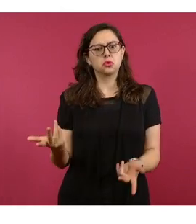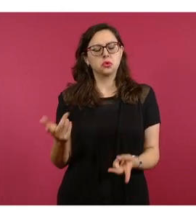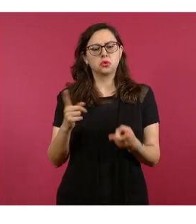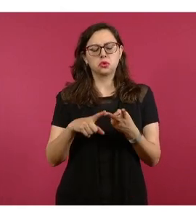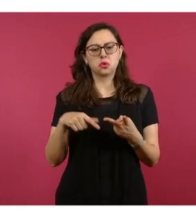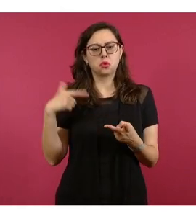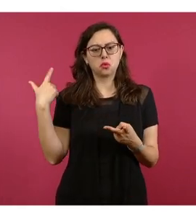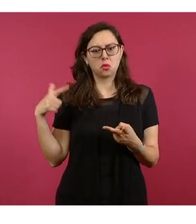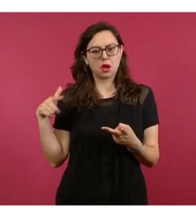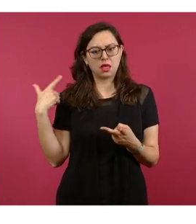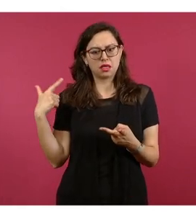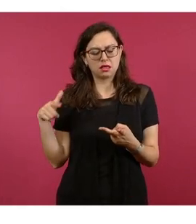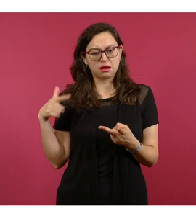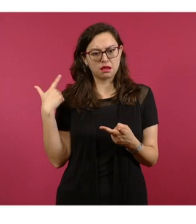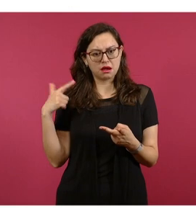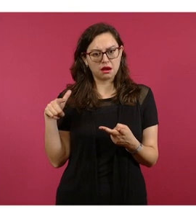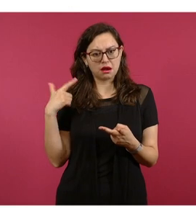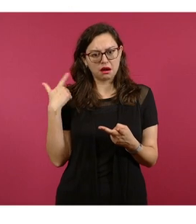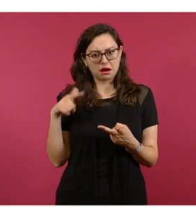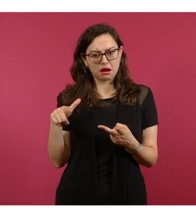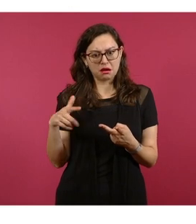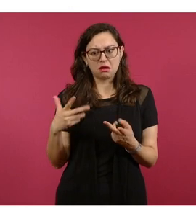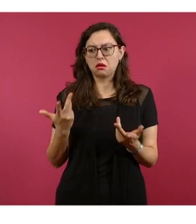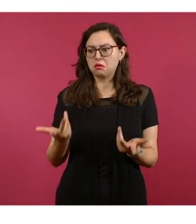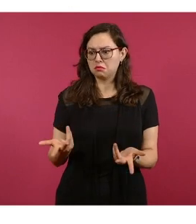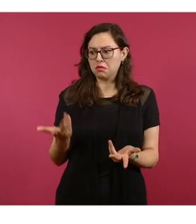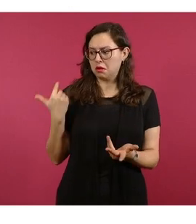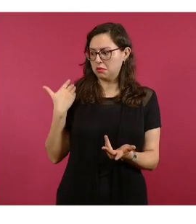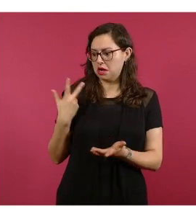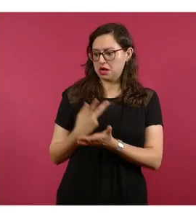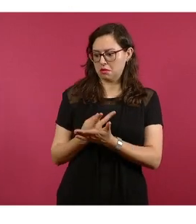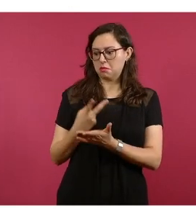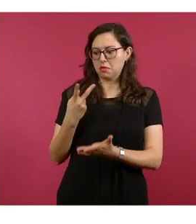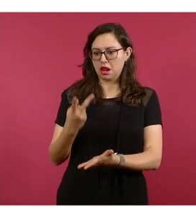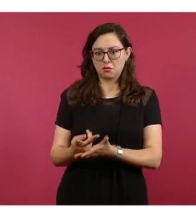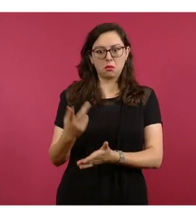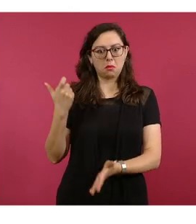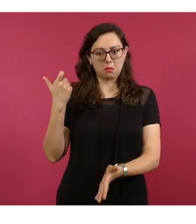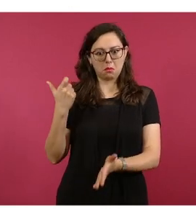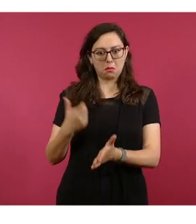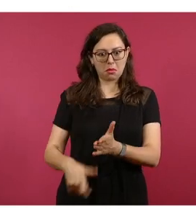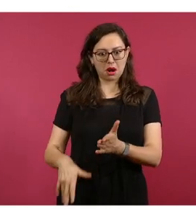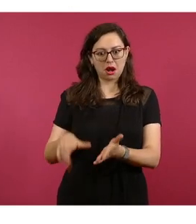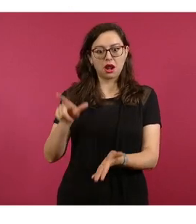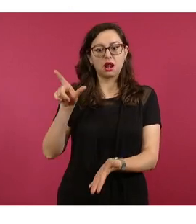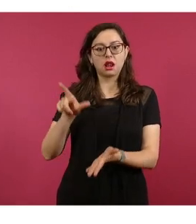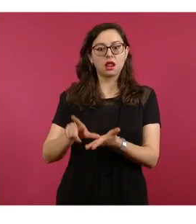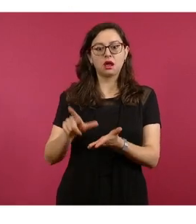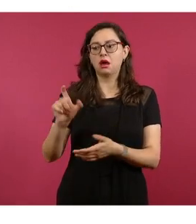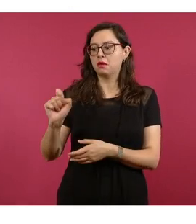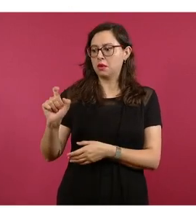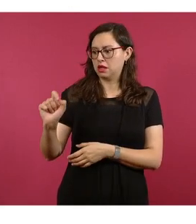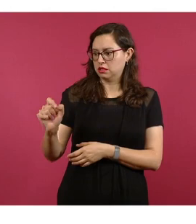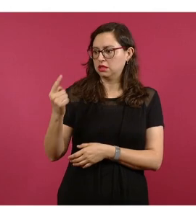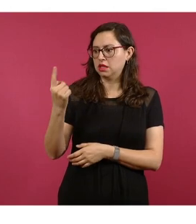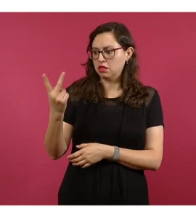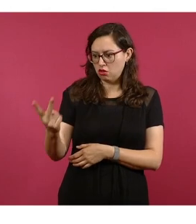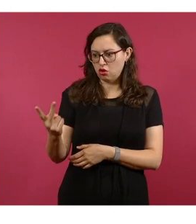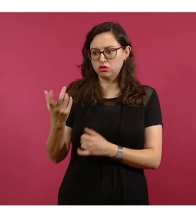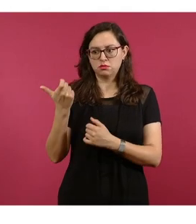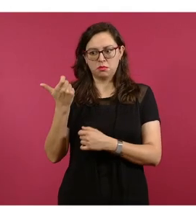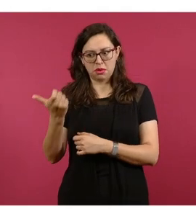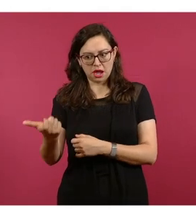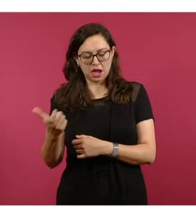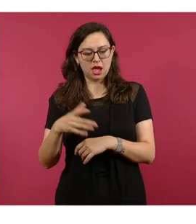Guadalajara, gasolinera que fue premiada recientemente, dando el litro de regular en 22 pesos con 9 centavos.